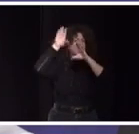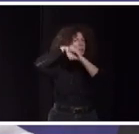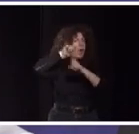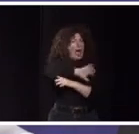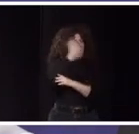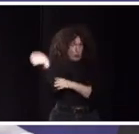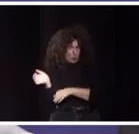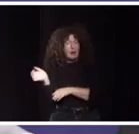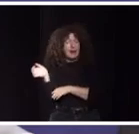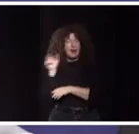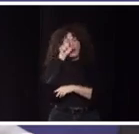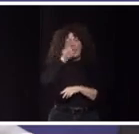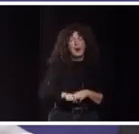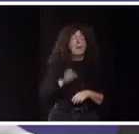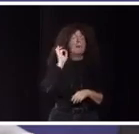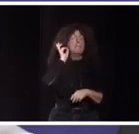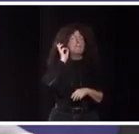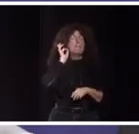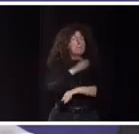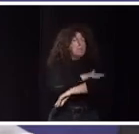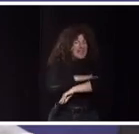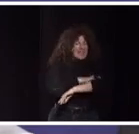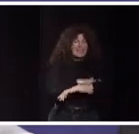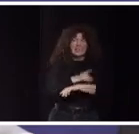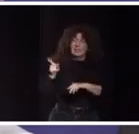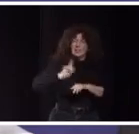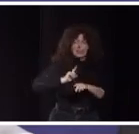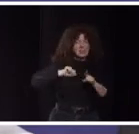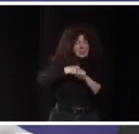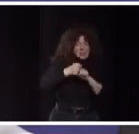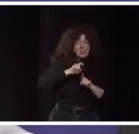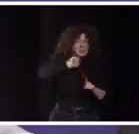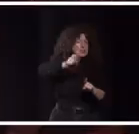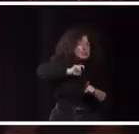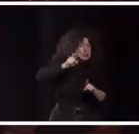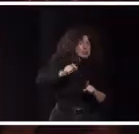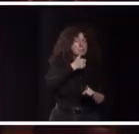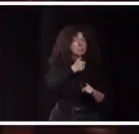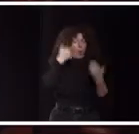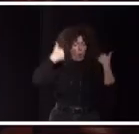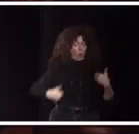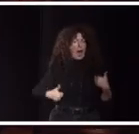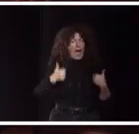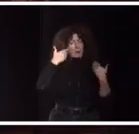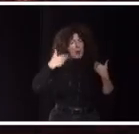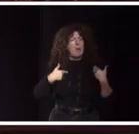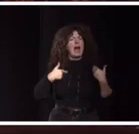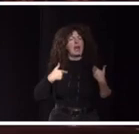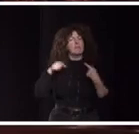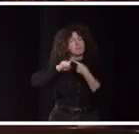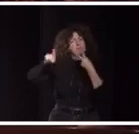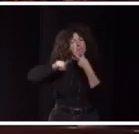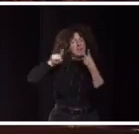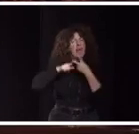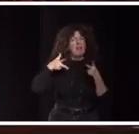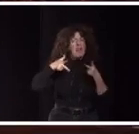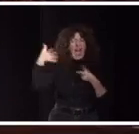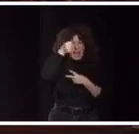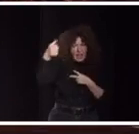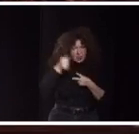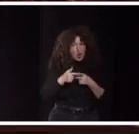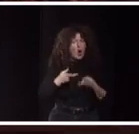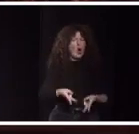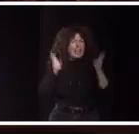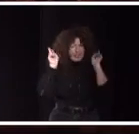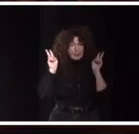Irene Montero, que ha resistido ataques, presiones, que ha puesto a su cuerpo para ampliar derechos, para ensanchar libertades,